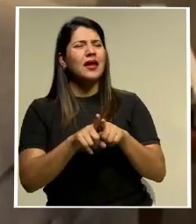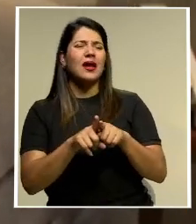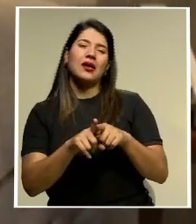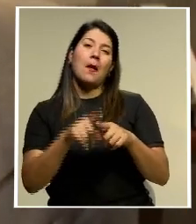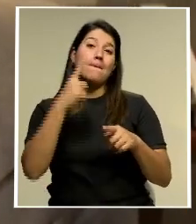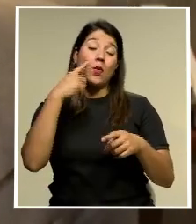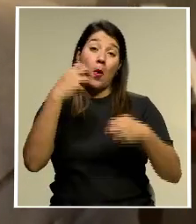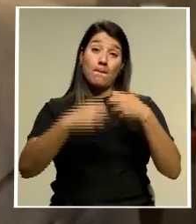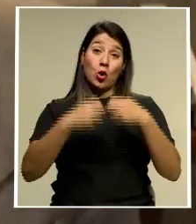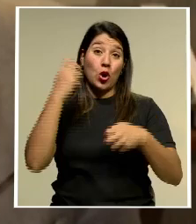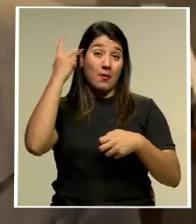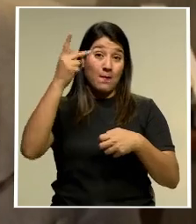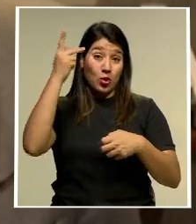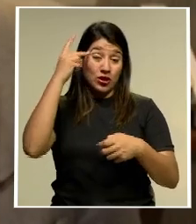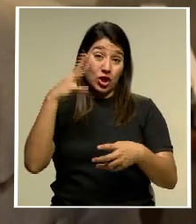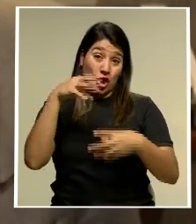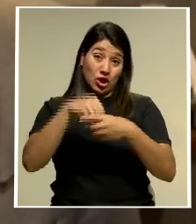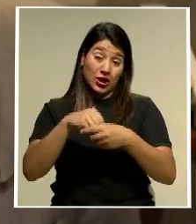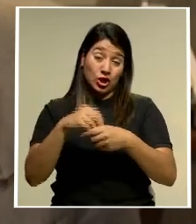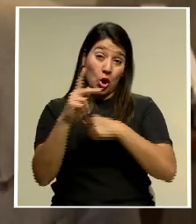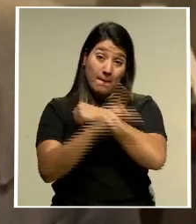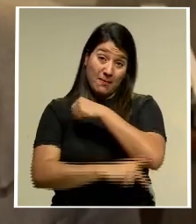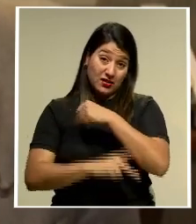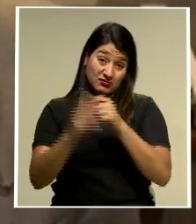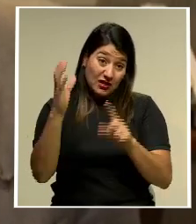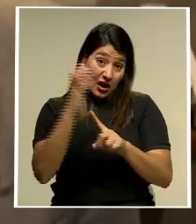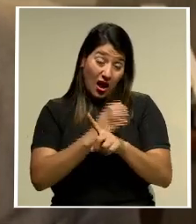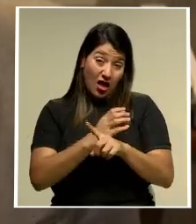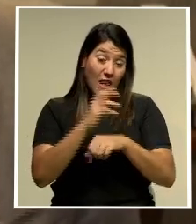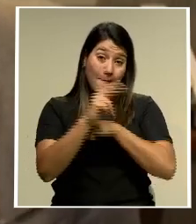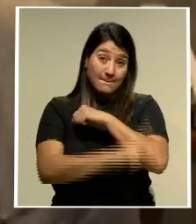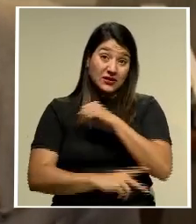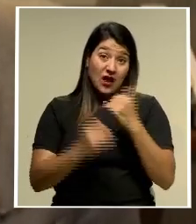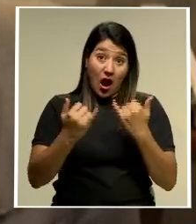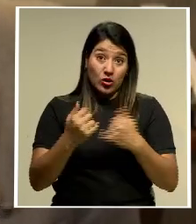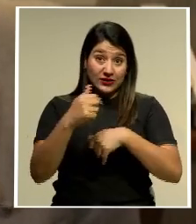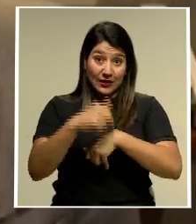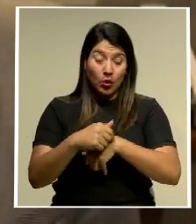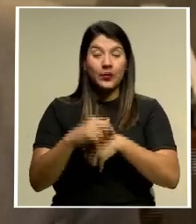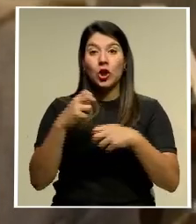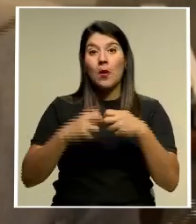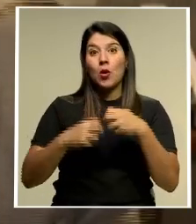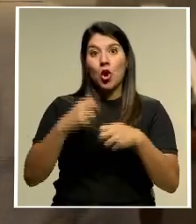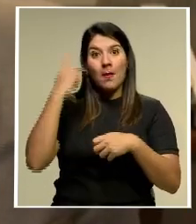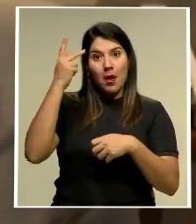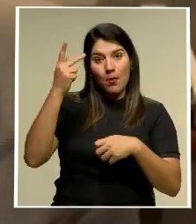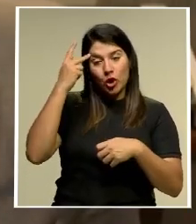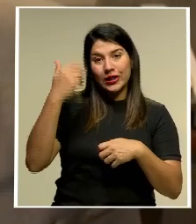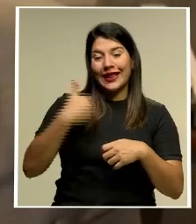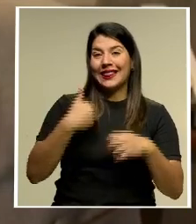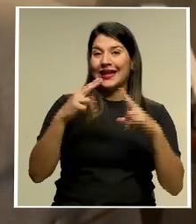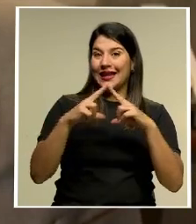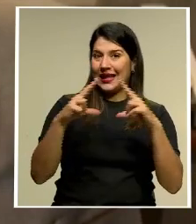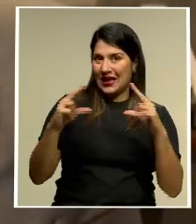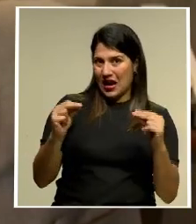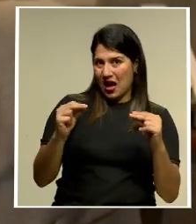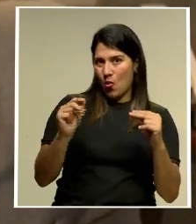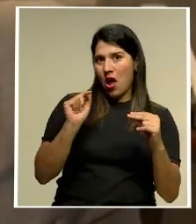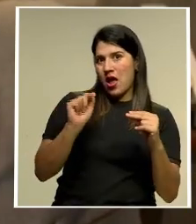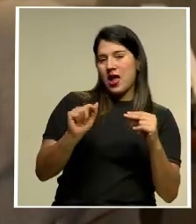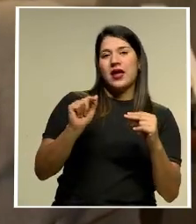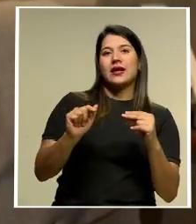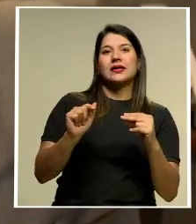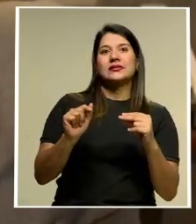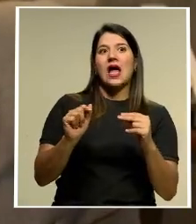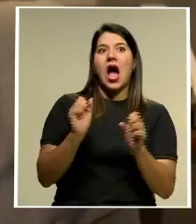políticas dentro de los países, de cada uno de los países. En este momento la crisis política de Nicaragua está